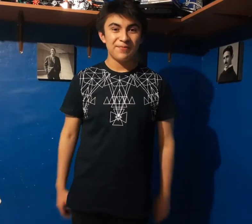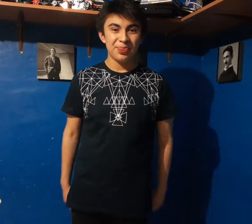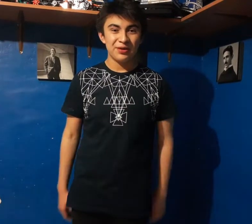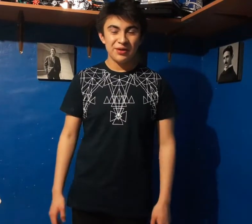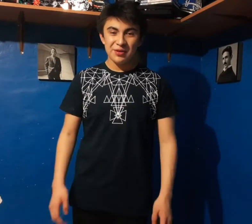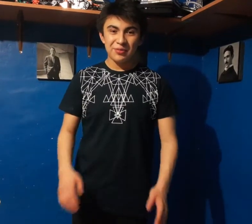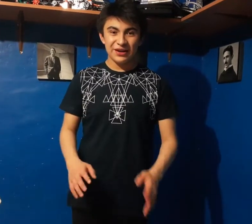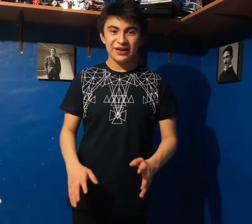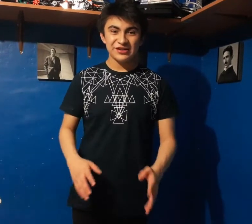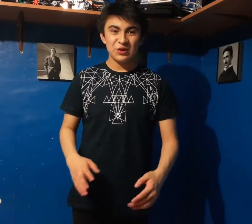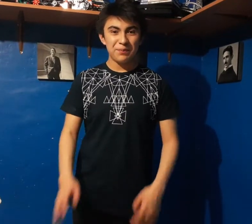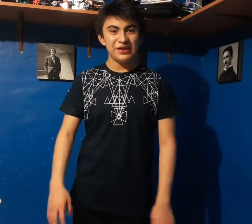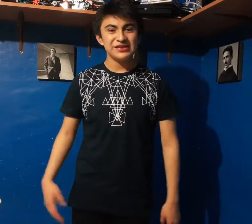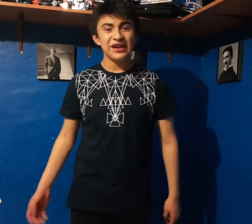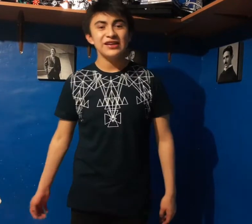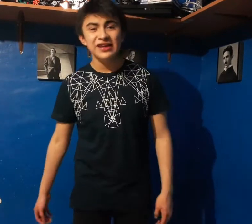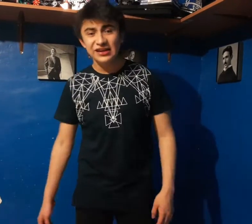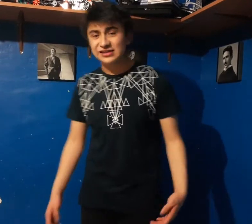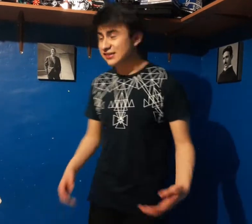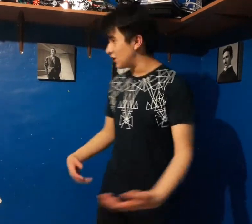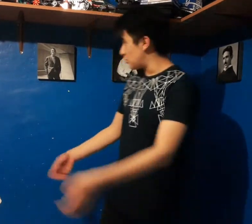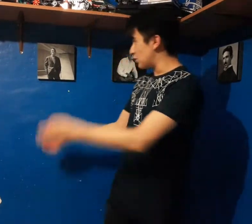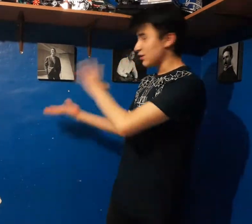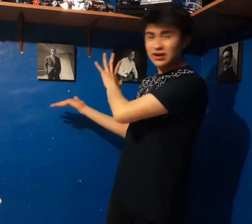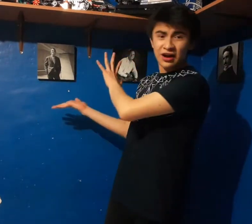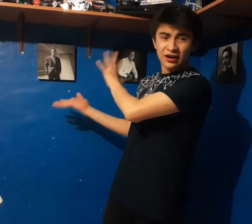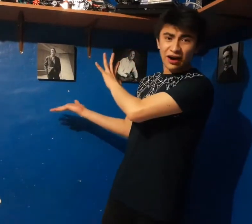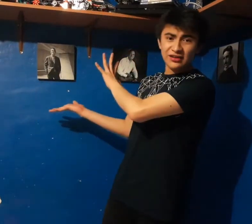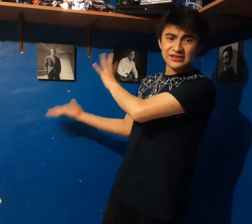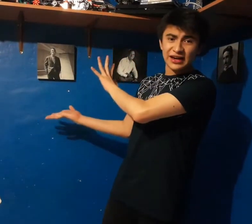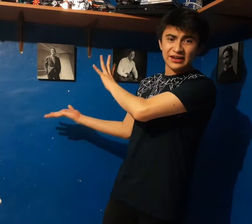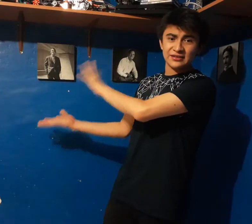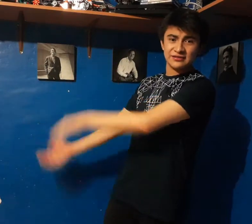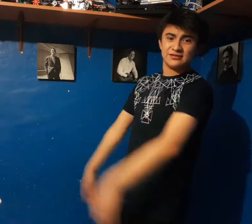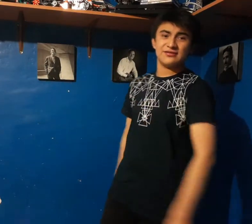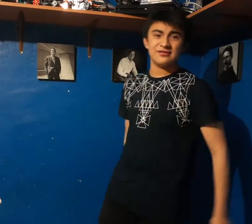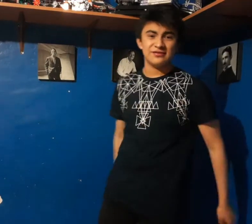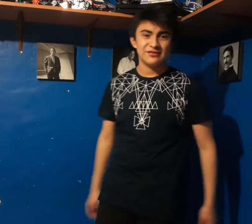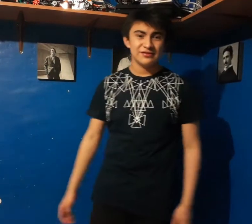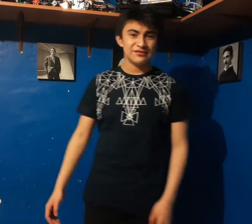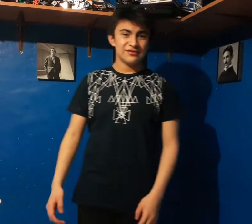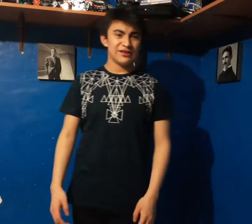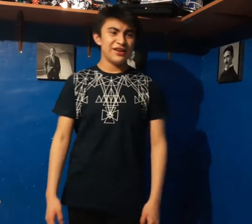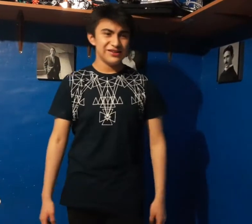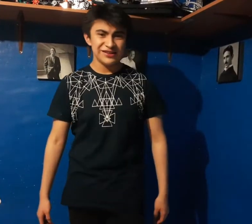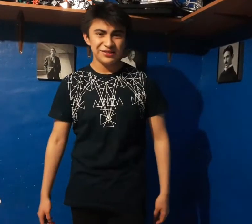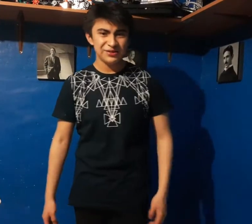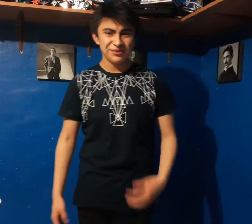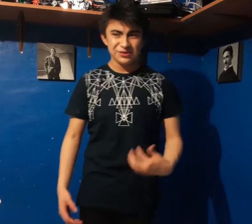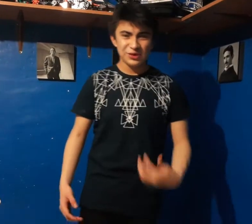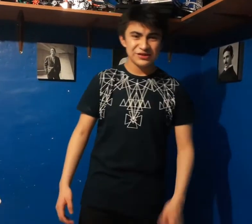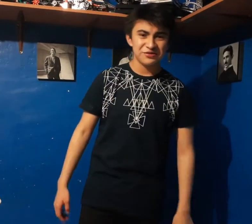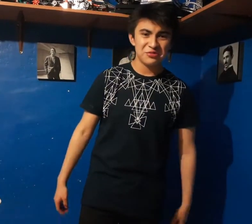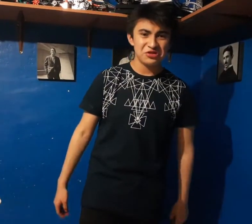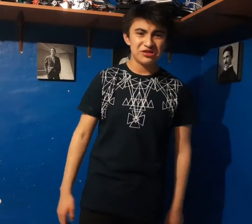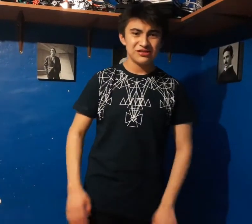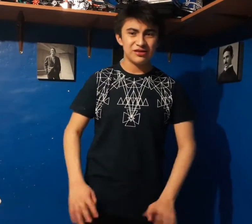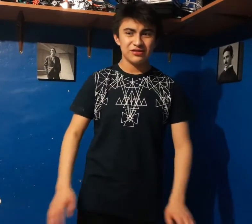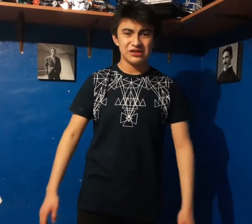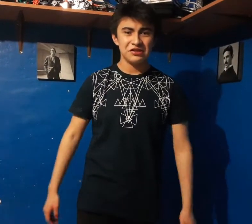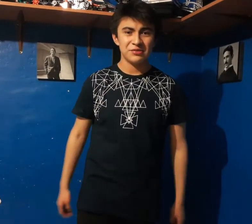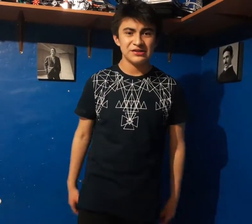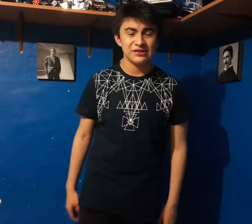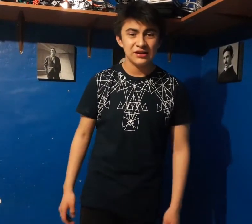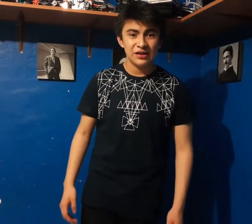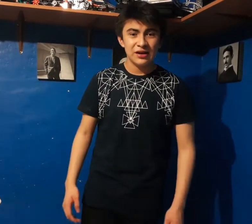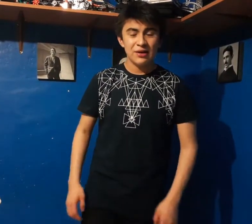popular. Para darles una pista, sale este señorón, Carl Sagan. Gran acento, ¿eh? Me estoy haciendo mucho de esto de